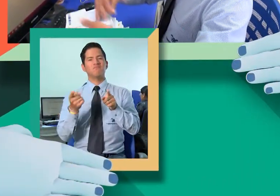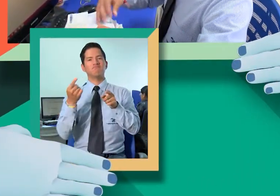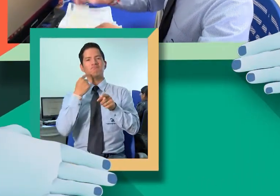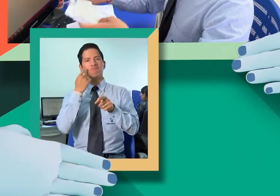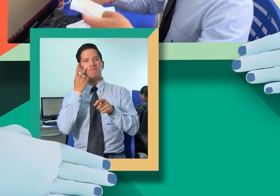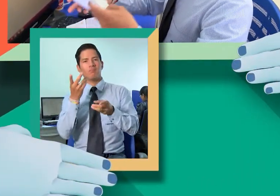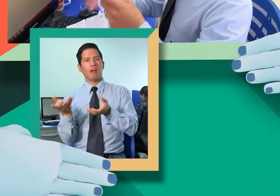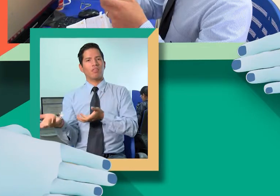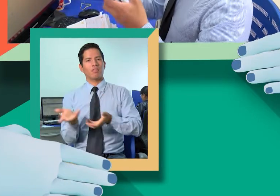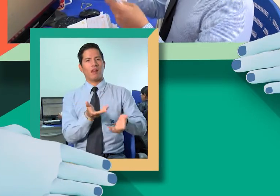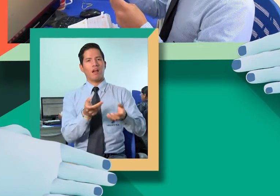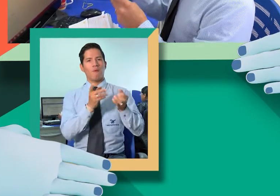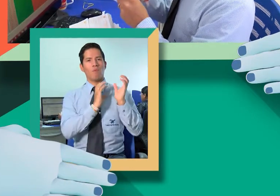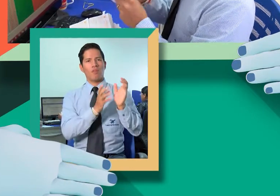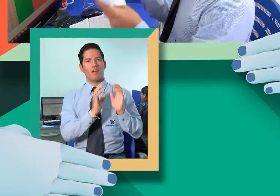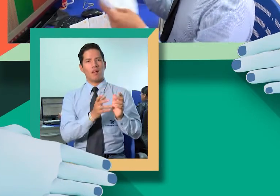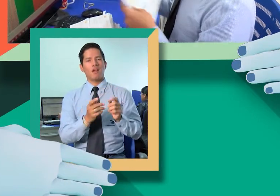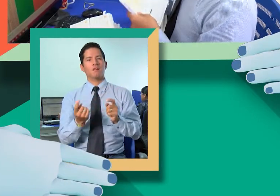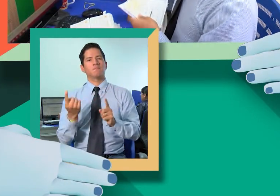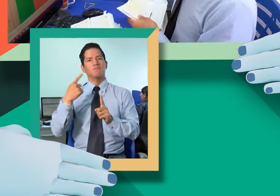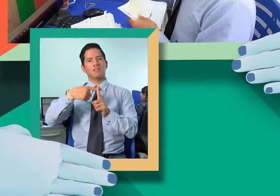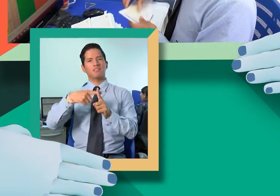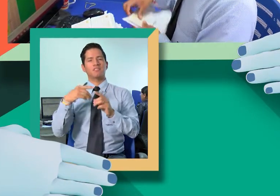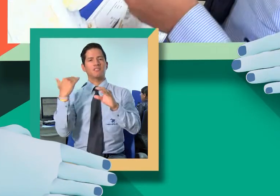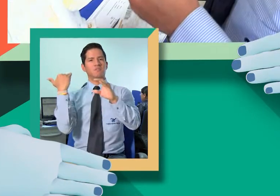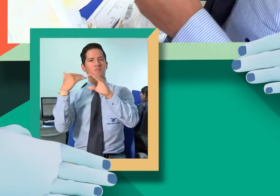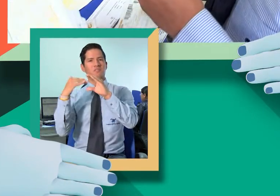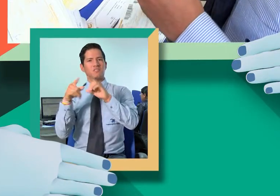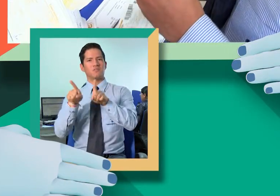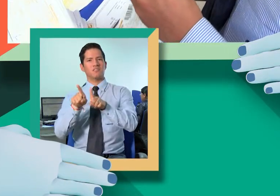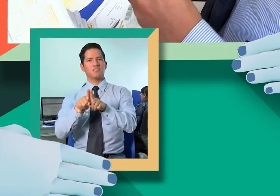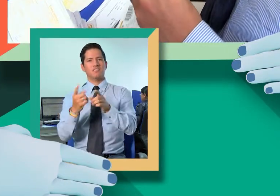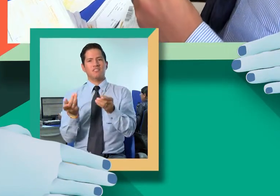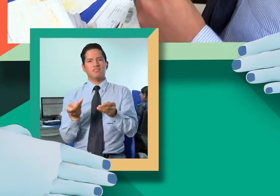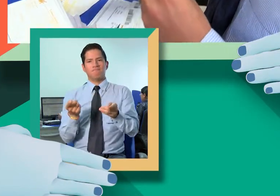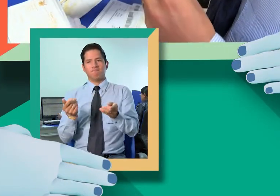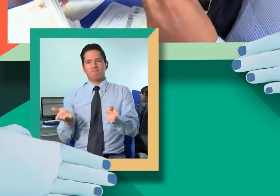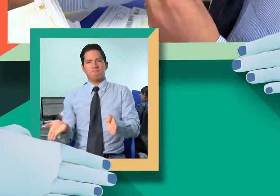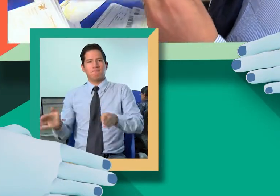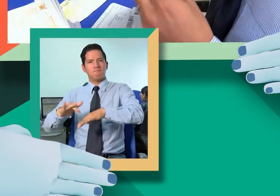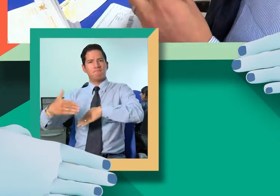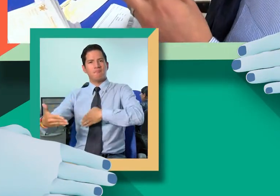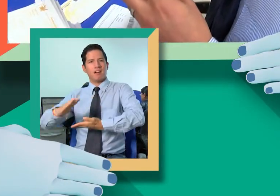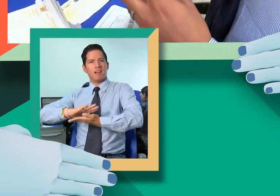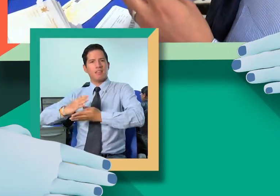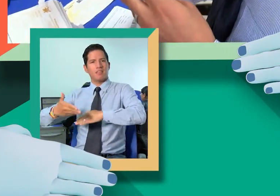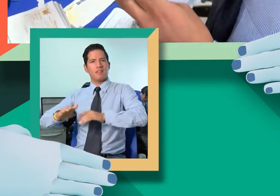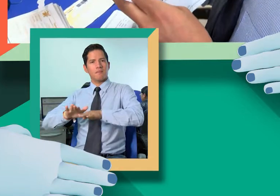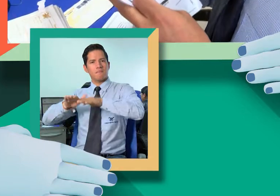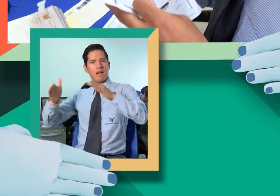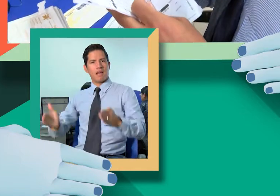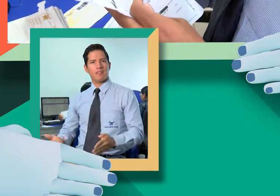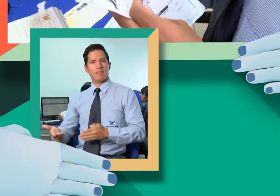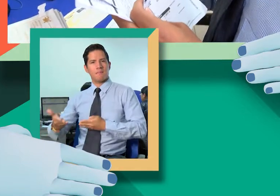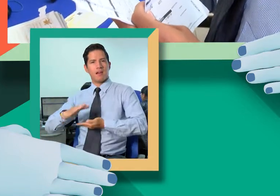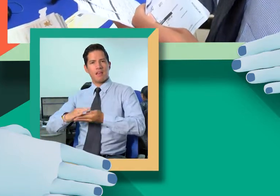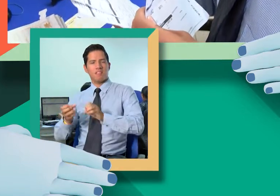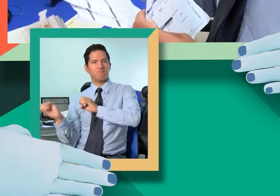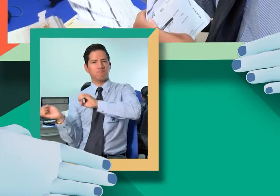La empresa en que trabajo en la actualidad se dedica básicamente a la transportación y entrega de paquetería.